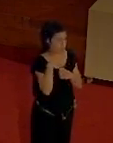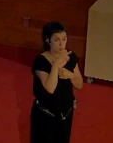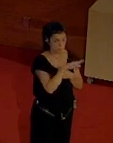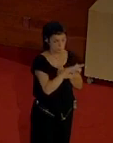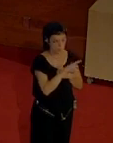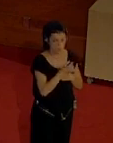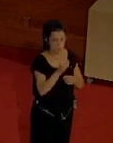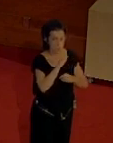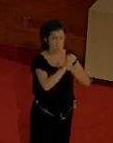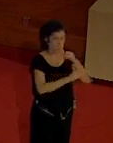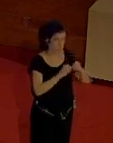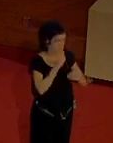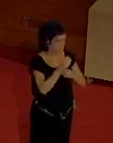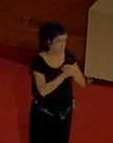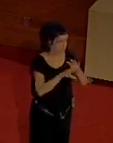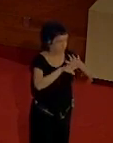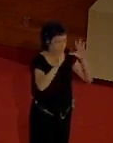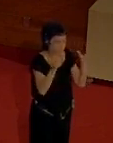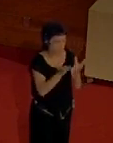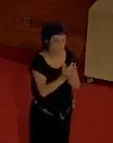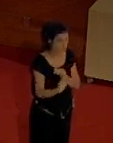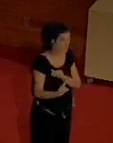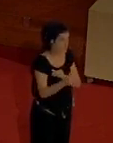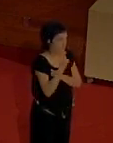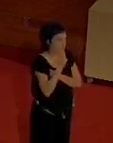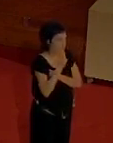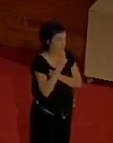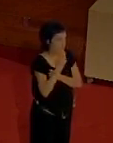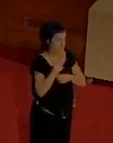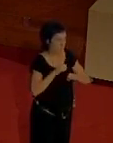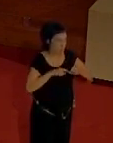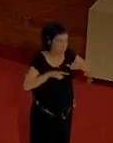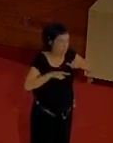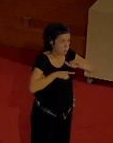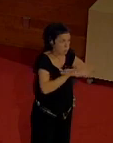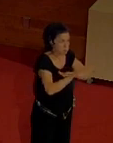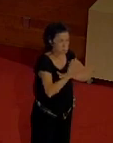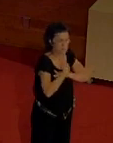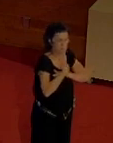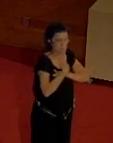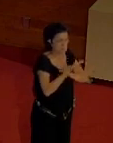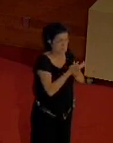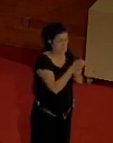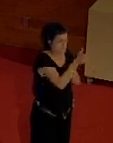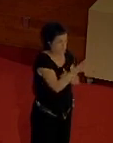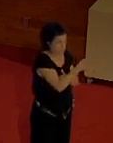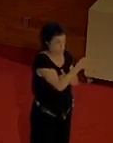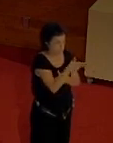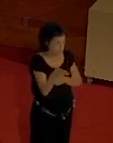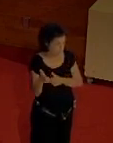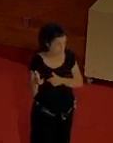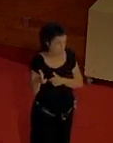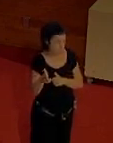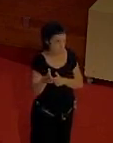planeta implosion y no decidió Morir matando No utilizó una sola de sus armas